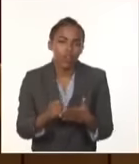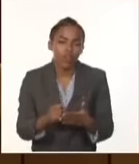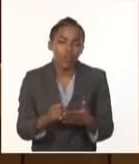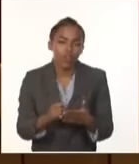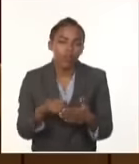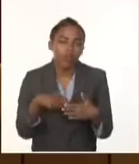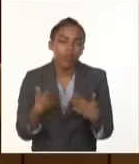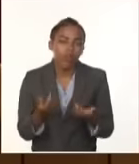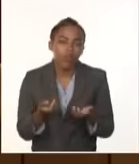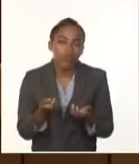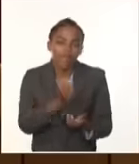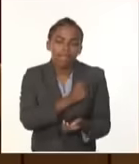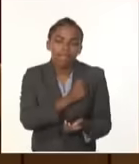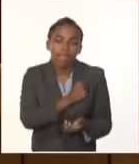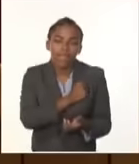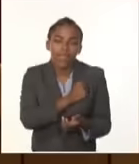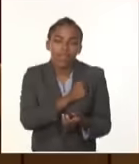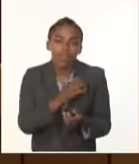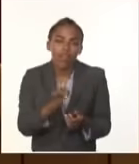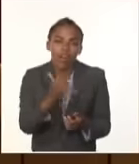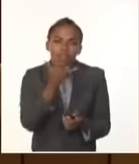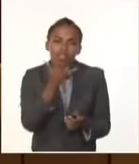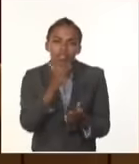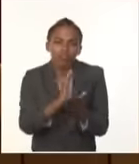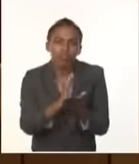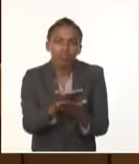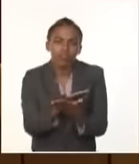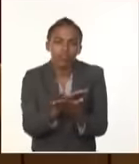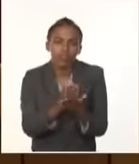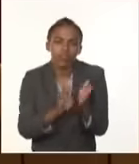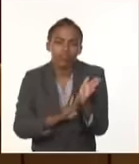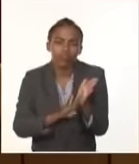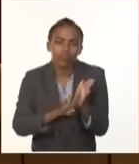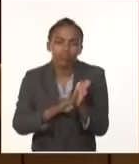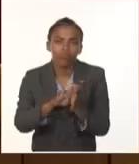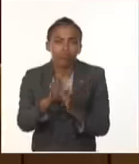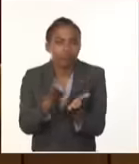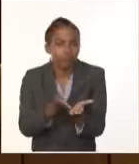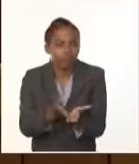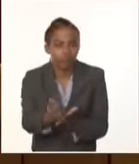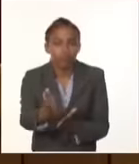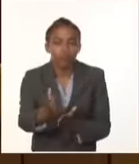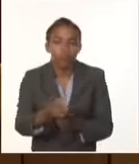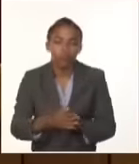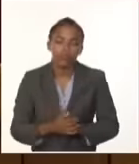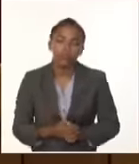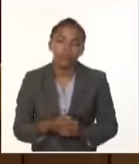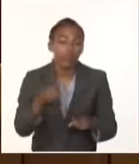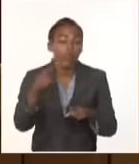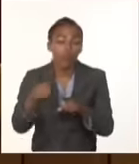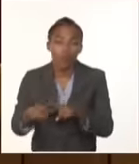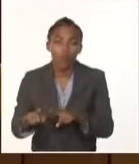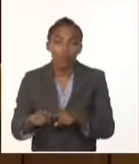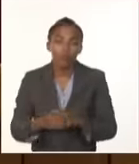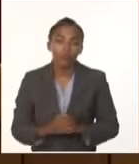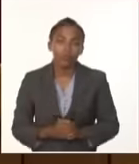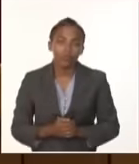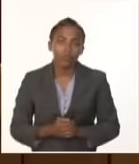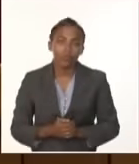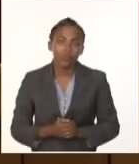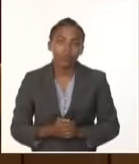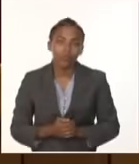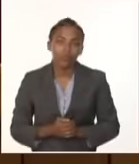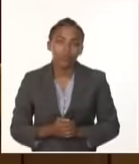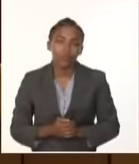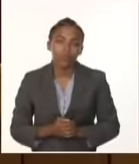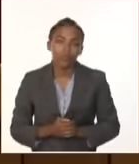de superar errores, vencer dificultades y avanzar. Otra cosa es la descalificación de